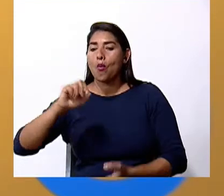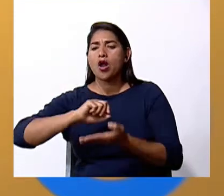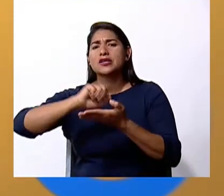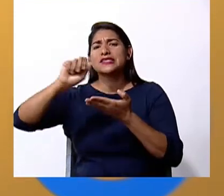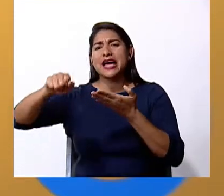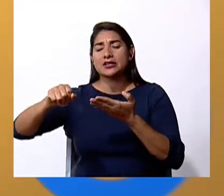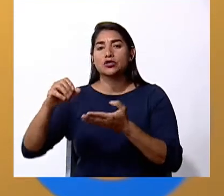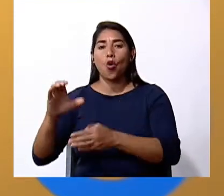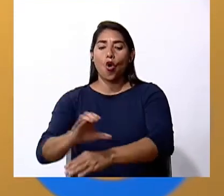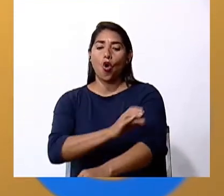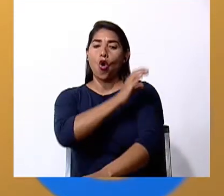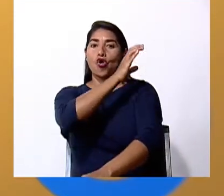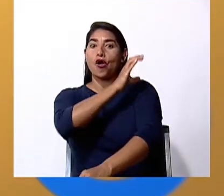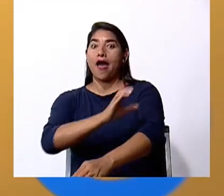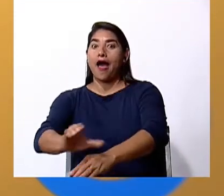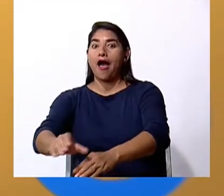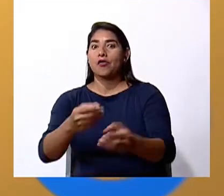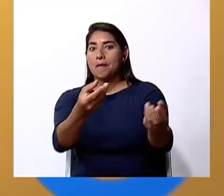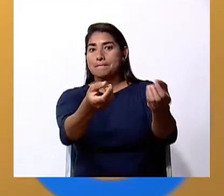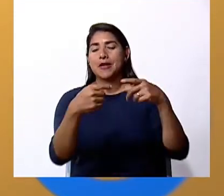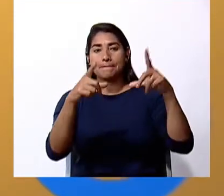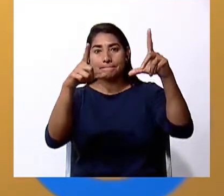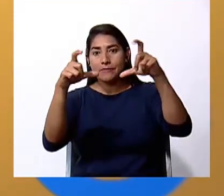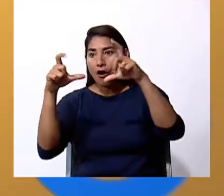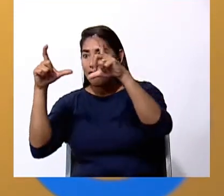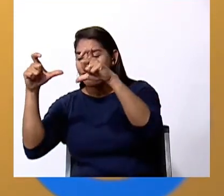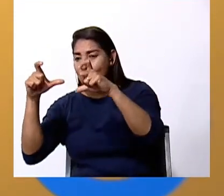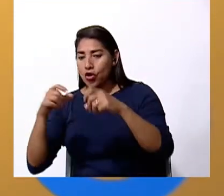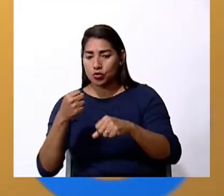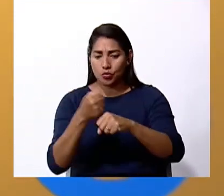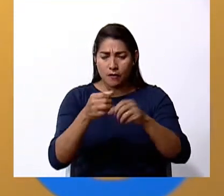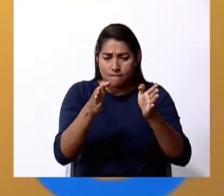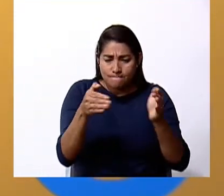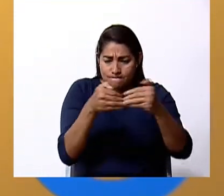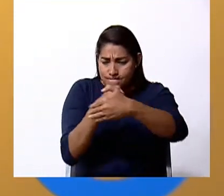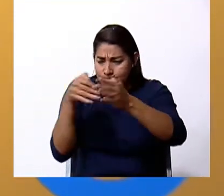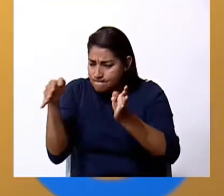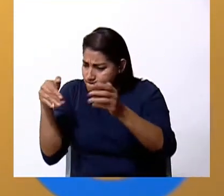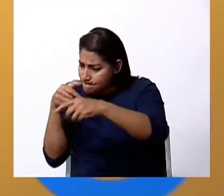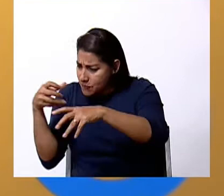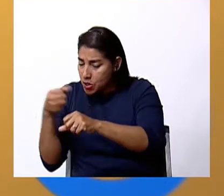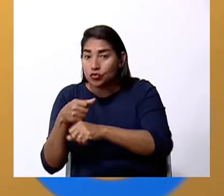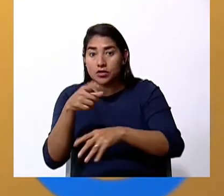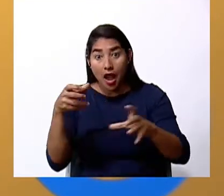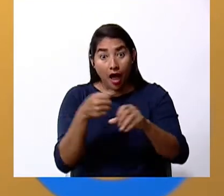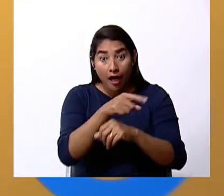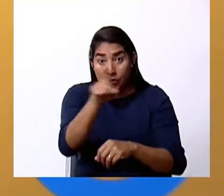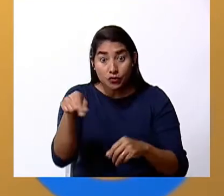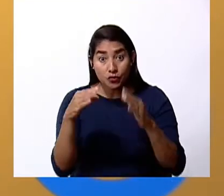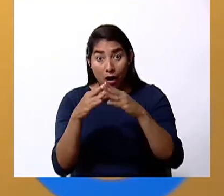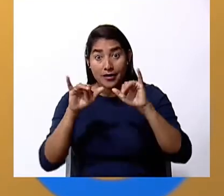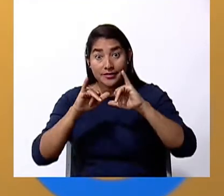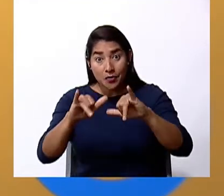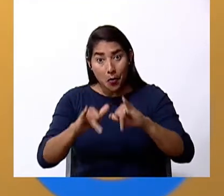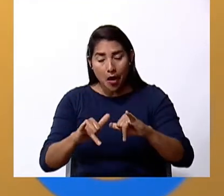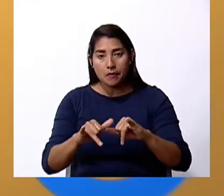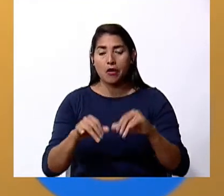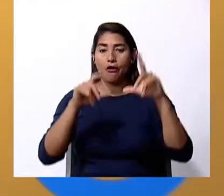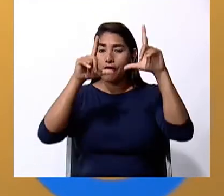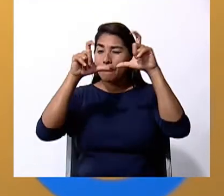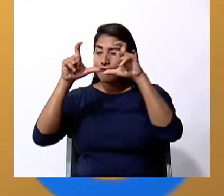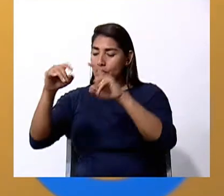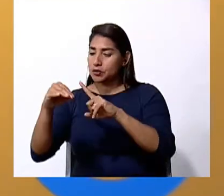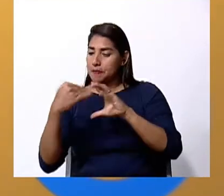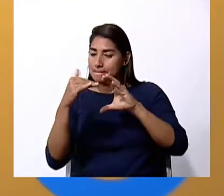de Coronado, me mandaron unas fotos de la maqueta que yo espero que ustedes también la hayan hecho allá en casa. Me mandaron las